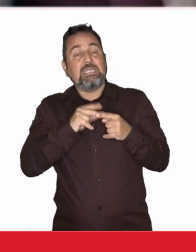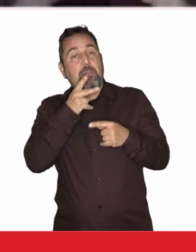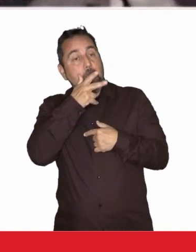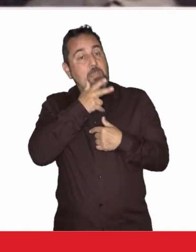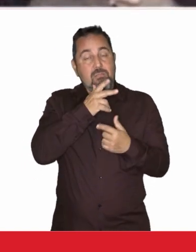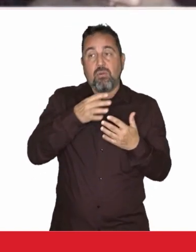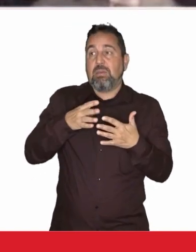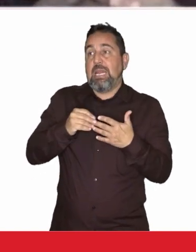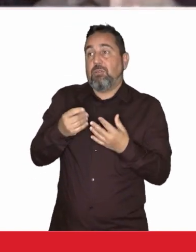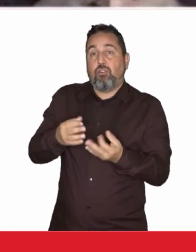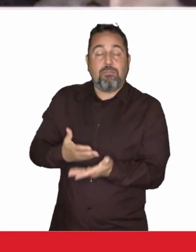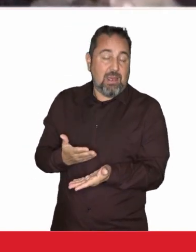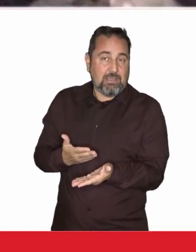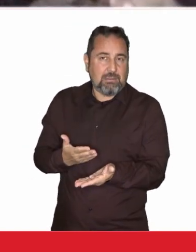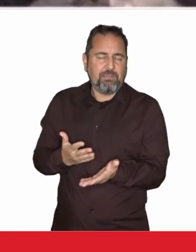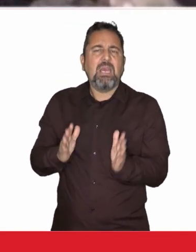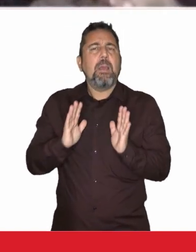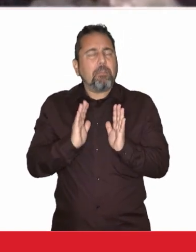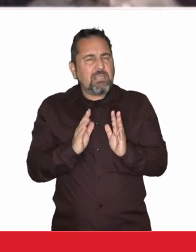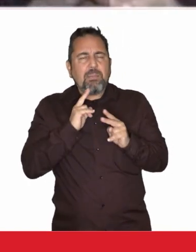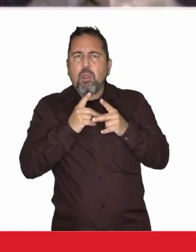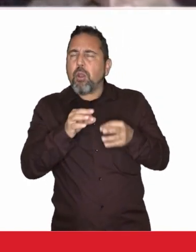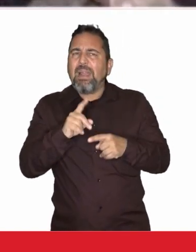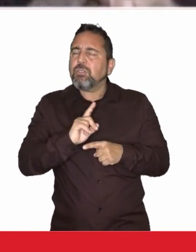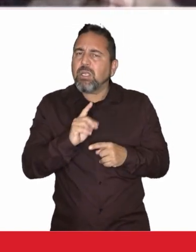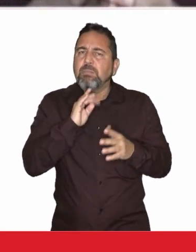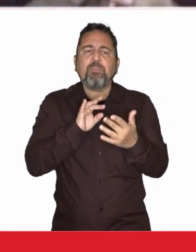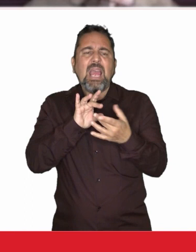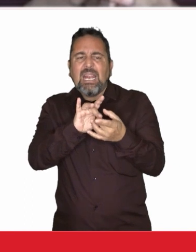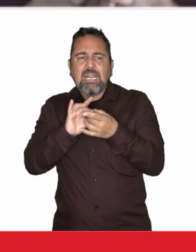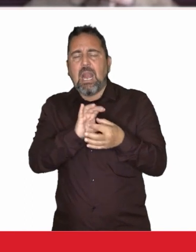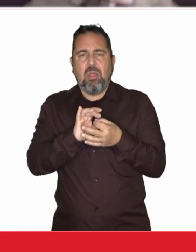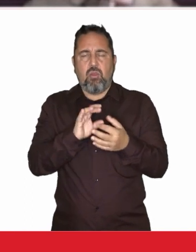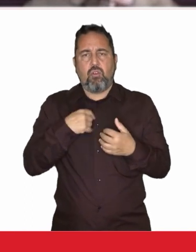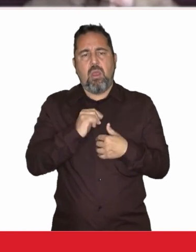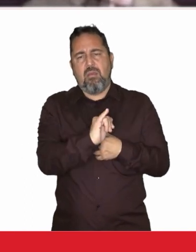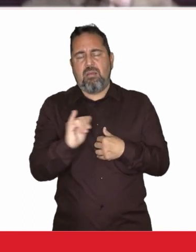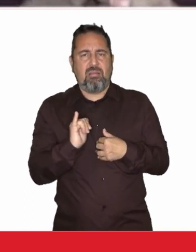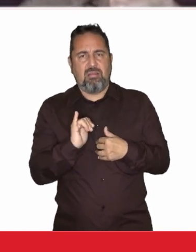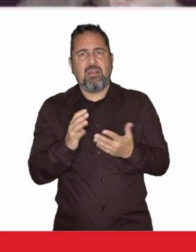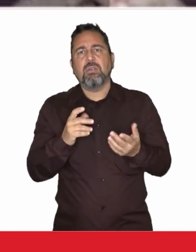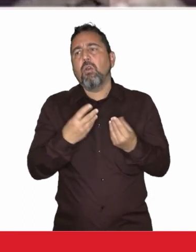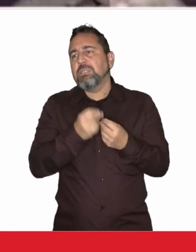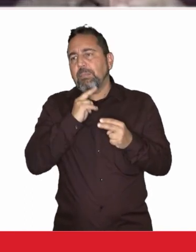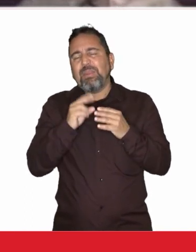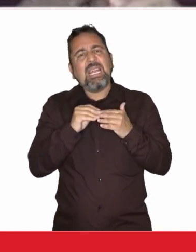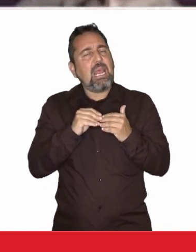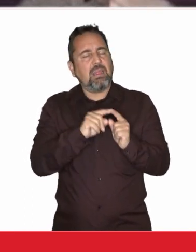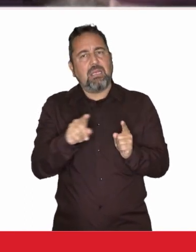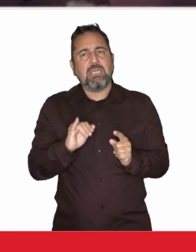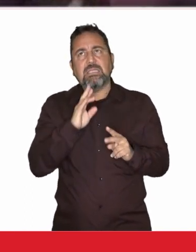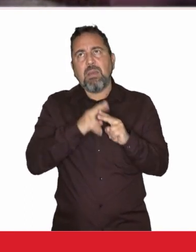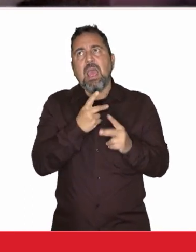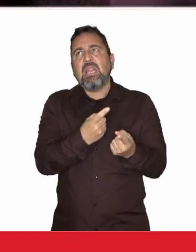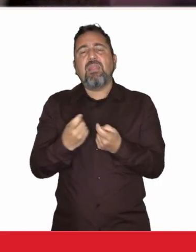premium y clientes normales, pero no solamente eso, ¿no? El tipo de relación que yo establezco con clientes